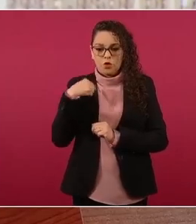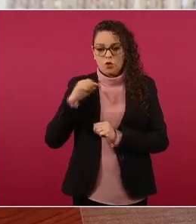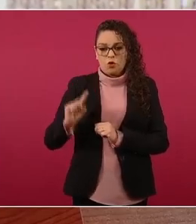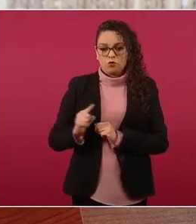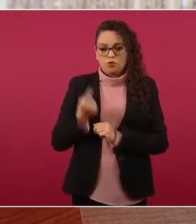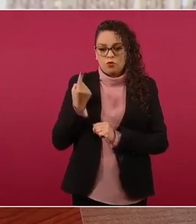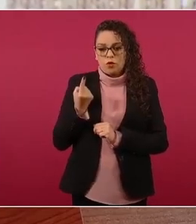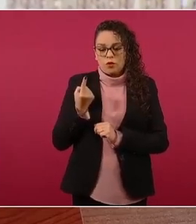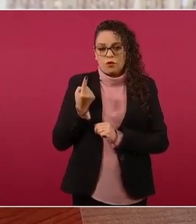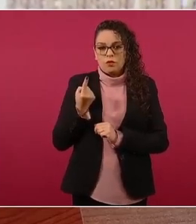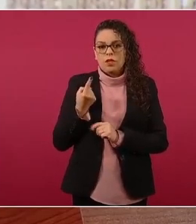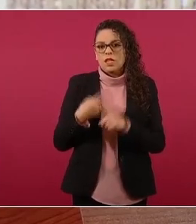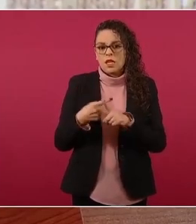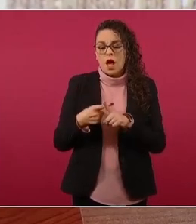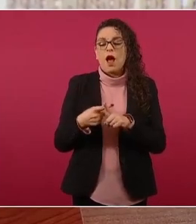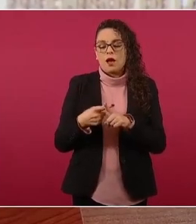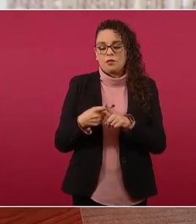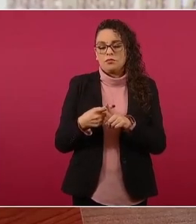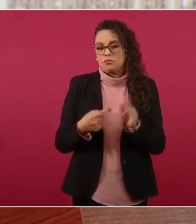porque